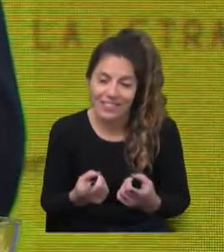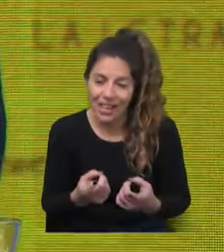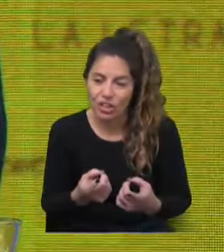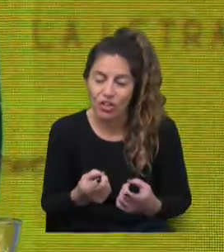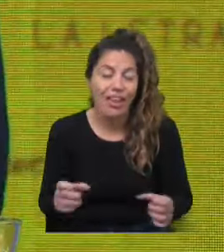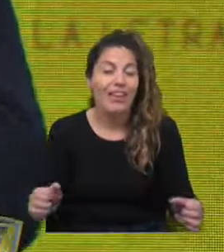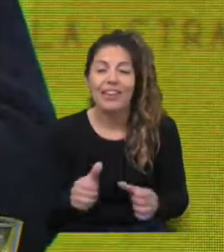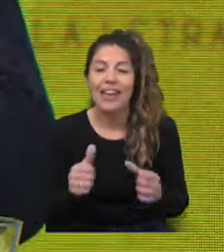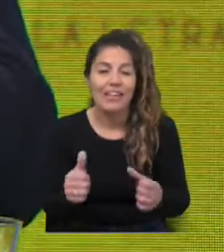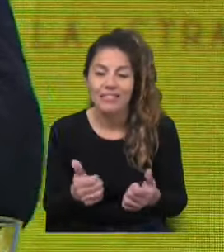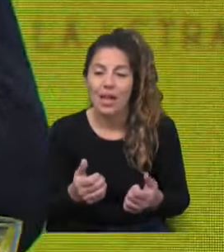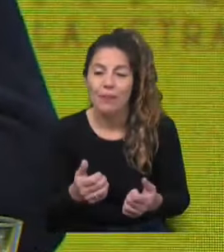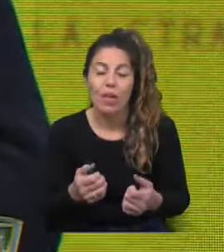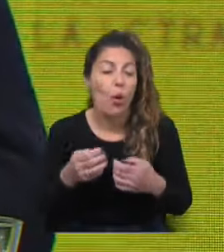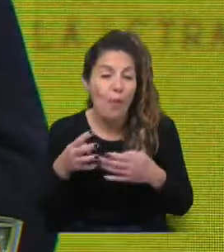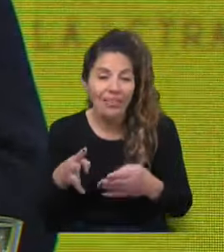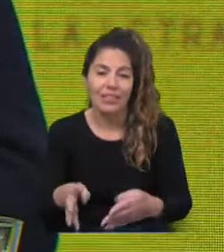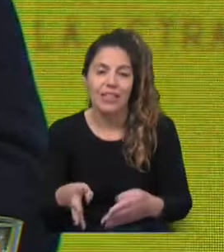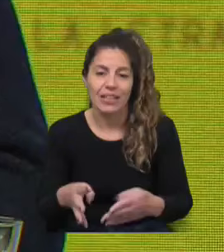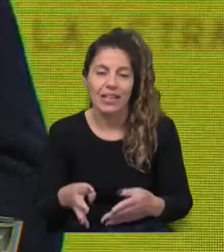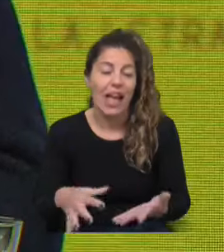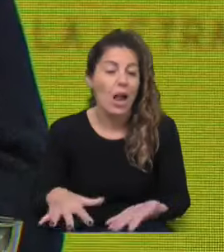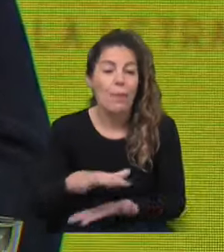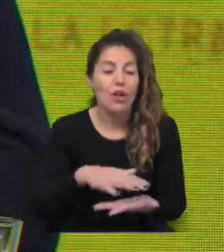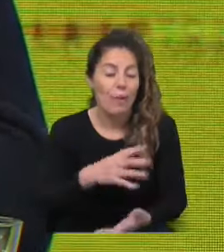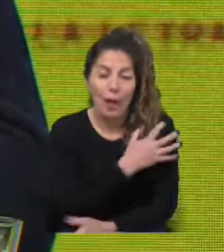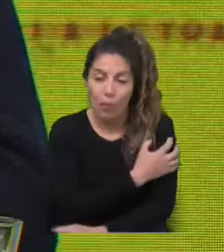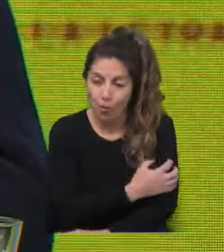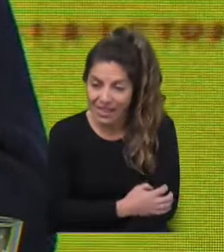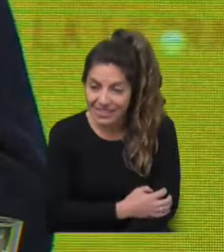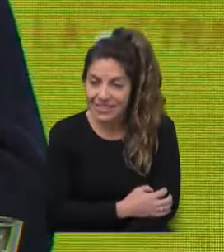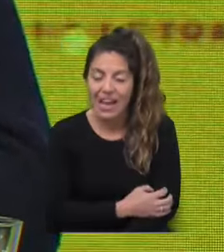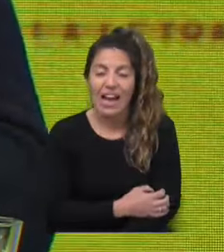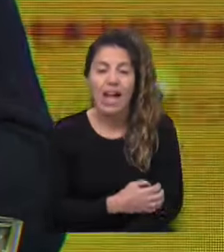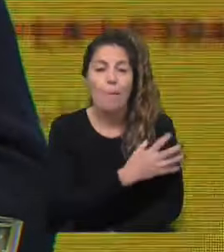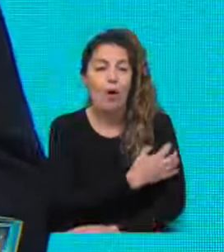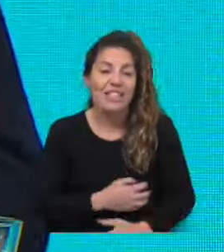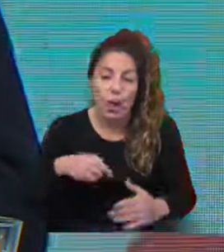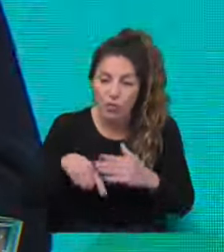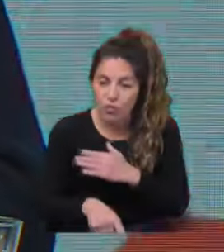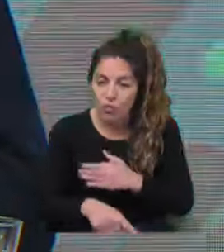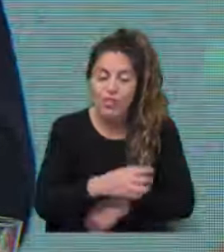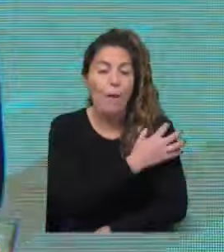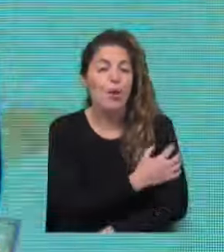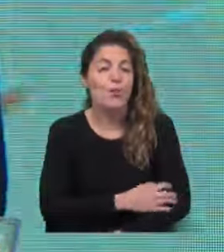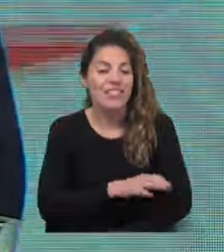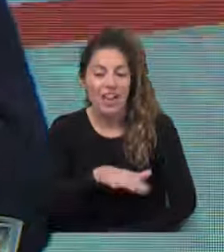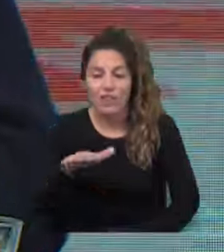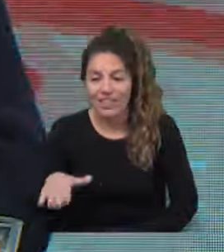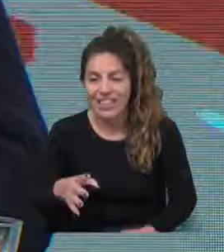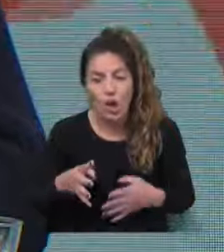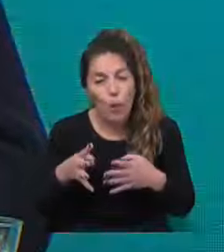que hacen combatir el panorama de pobreza, de indigencia, de pobreza infantil,